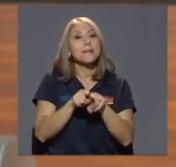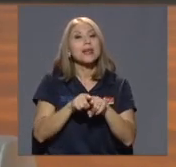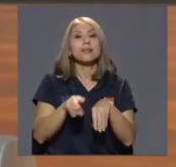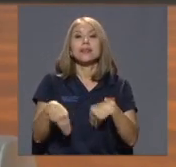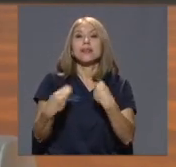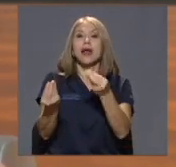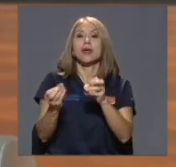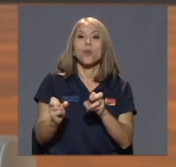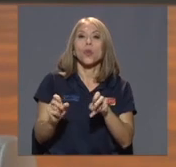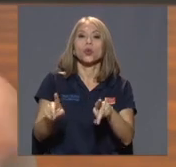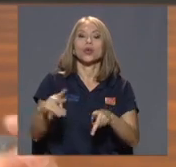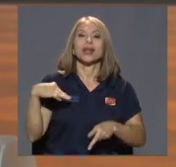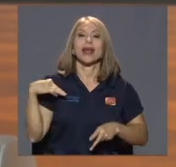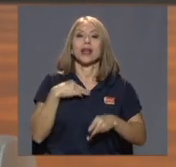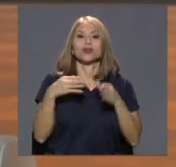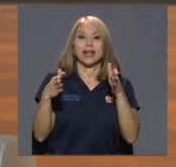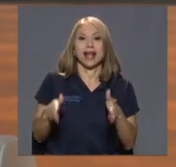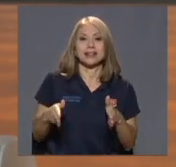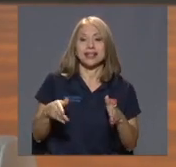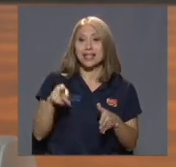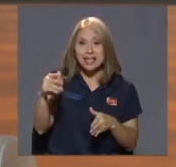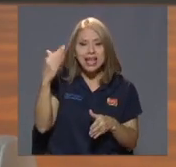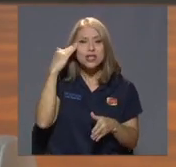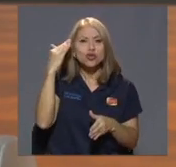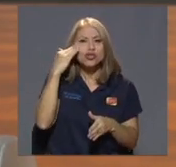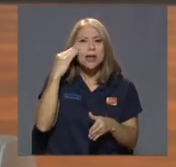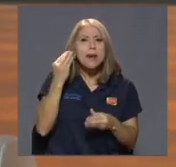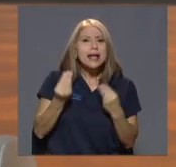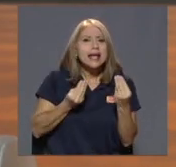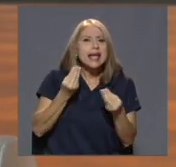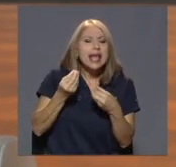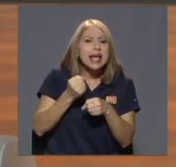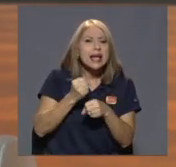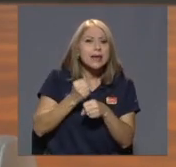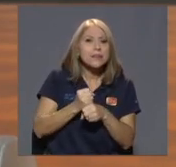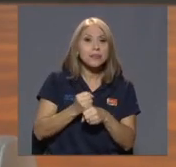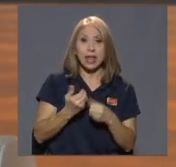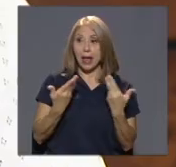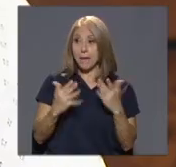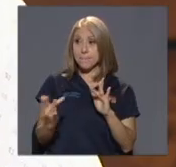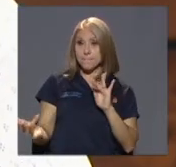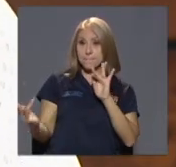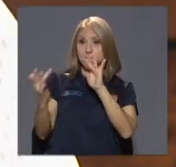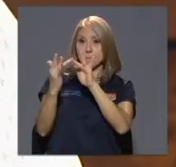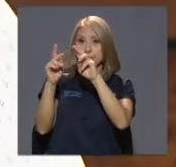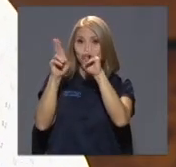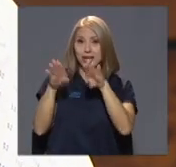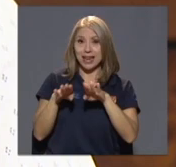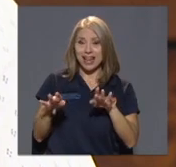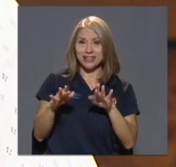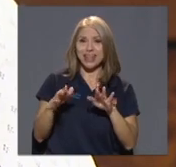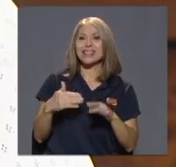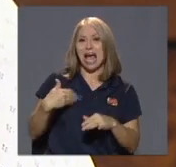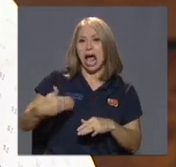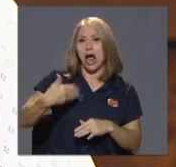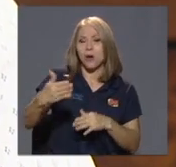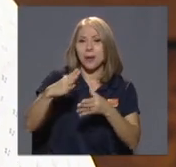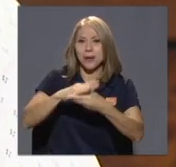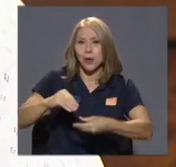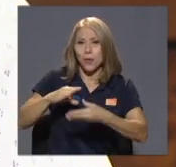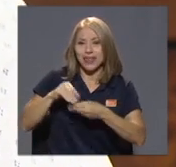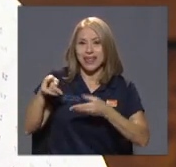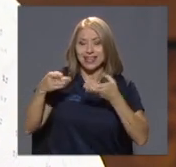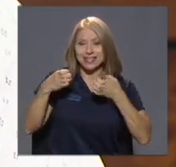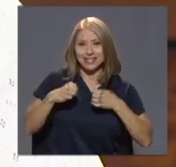ellos sepan, ¿verdad?, un poco por dónde vamos. Vamos a ir a las redes, doña Nancy, y ahora me comenta un poquito de esa estrategia que es,